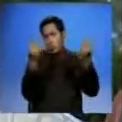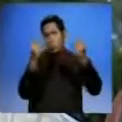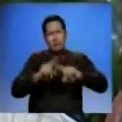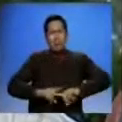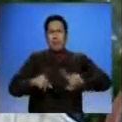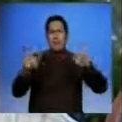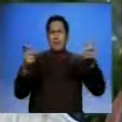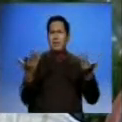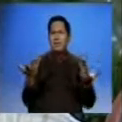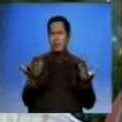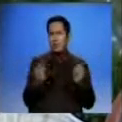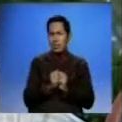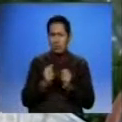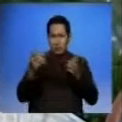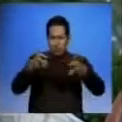calzador